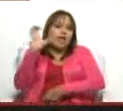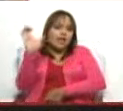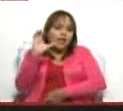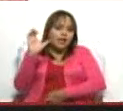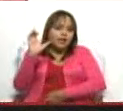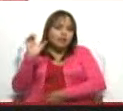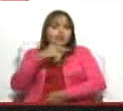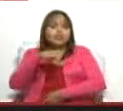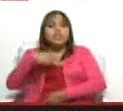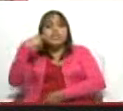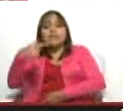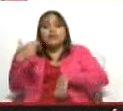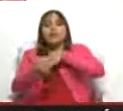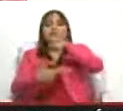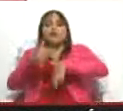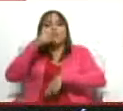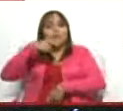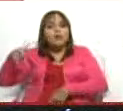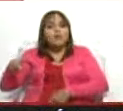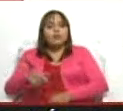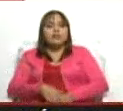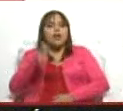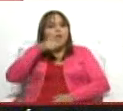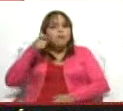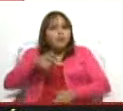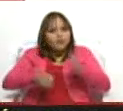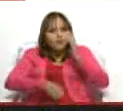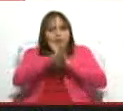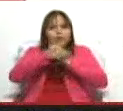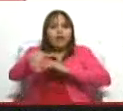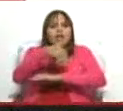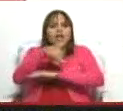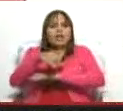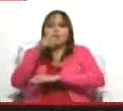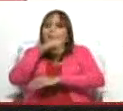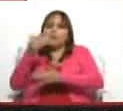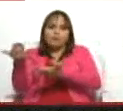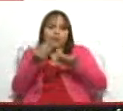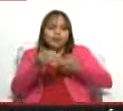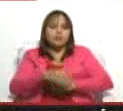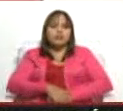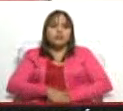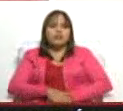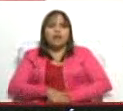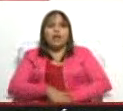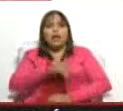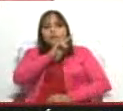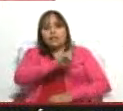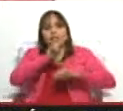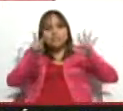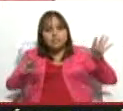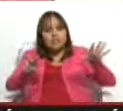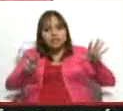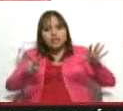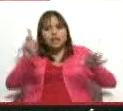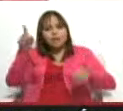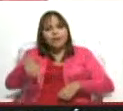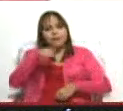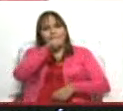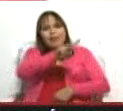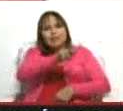rebelión popular, cuando el pueblo salió a la calle y no ha regresado. 27 y 28, una masacre contra nuestro